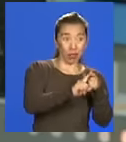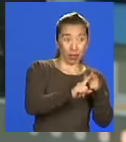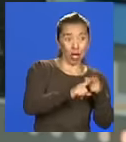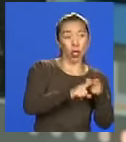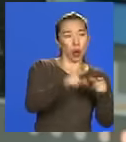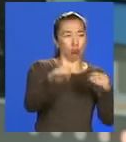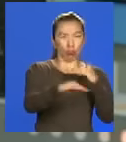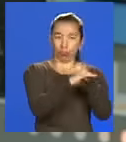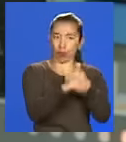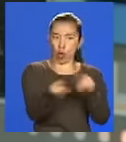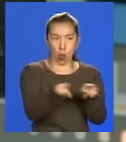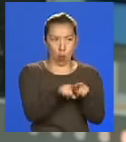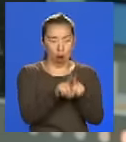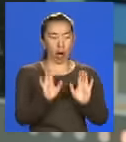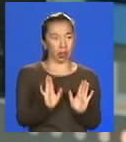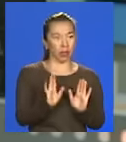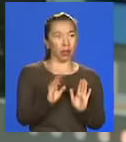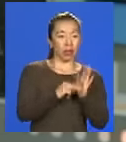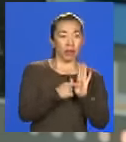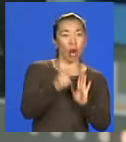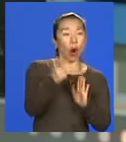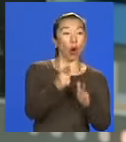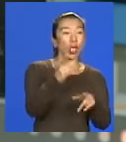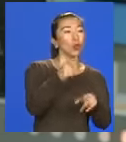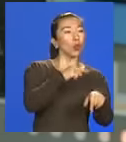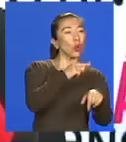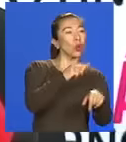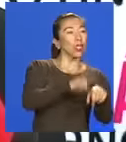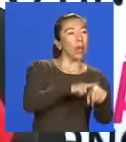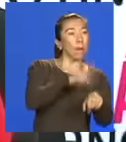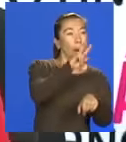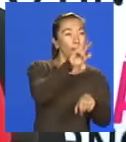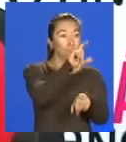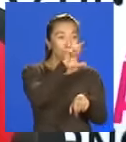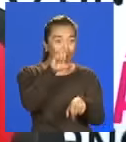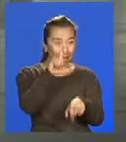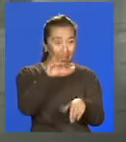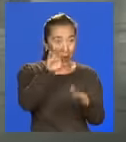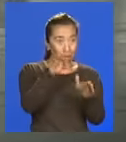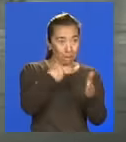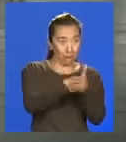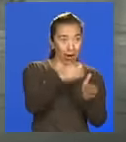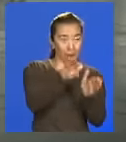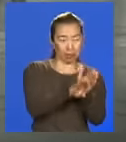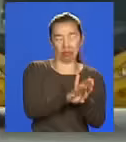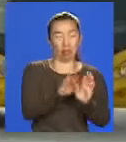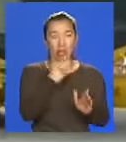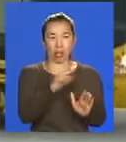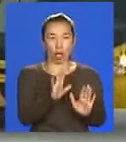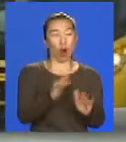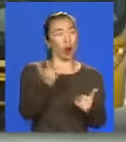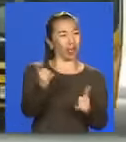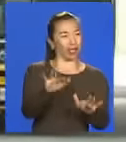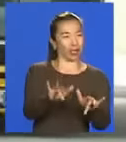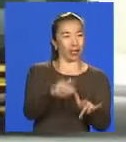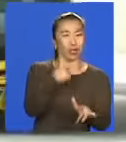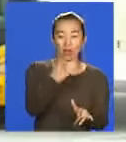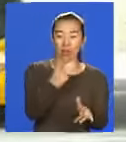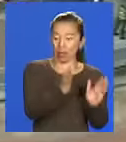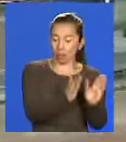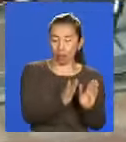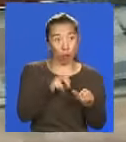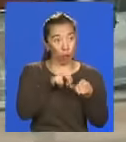Transmilenio, suprimiendo entonces la llamada Hora Valle. La Secretaría de Movilidad anunció que ya está listo el proyecto de decreto con